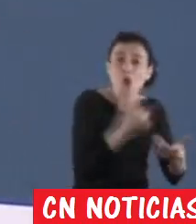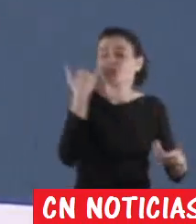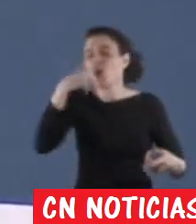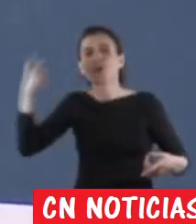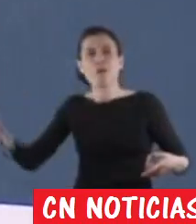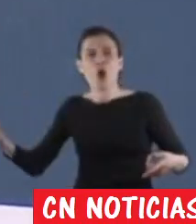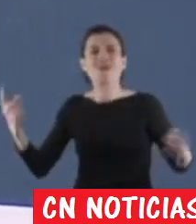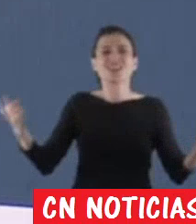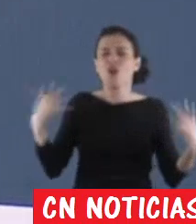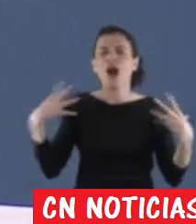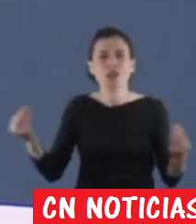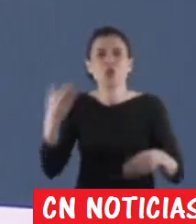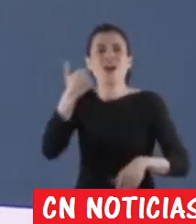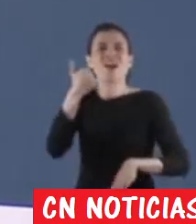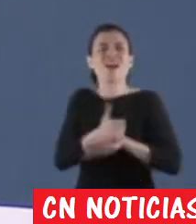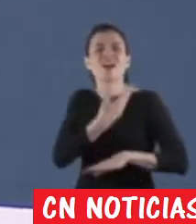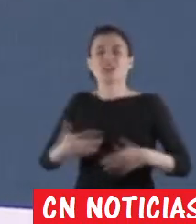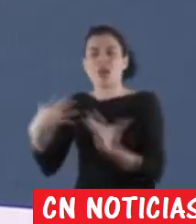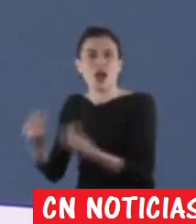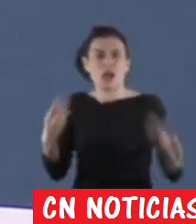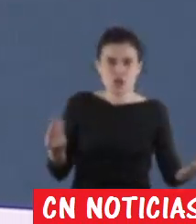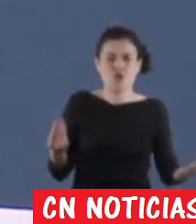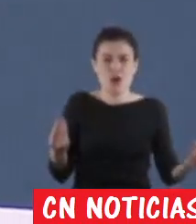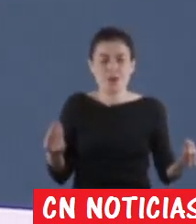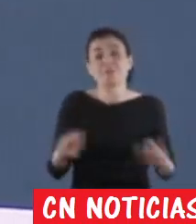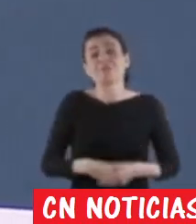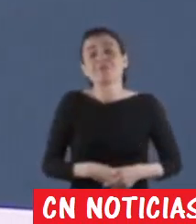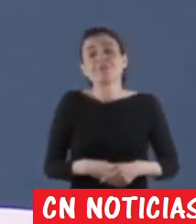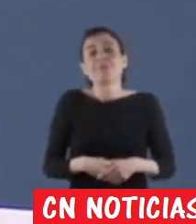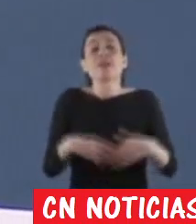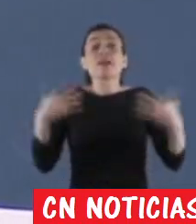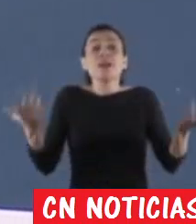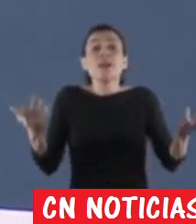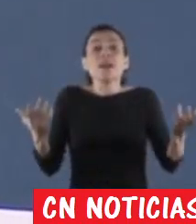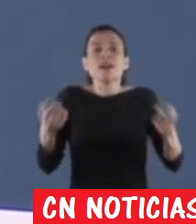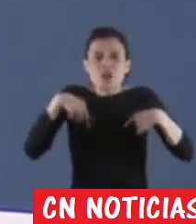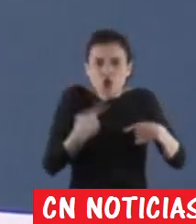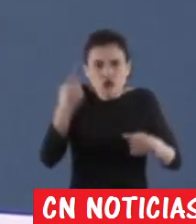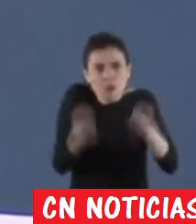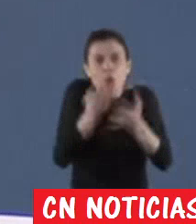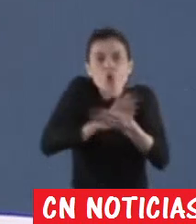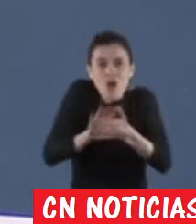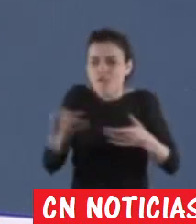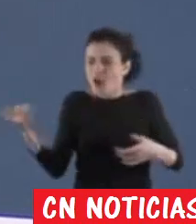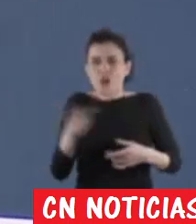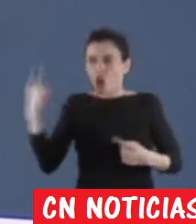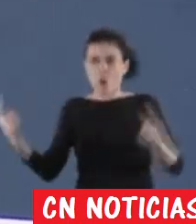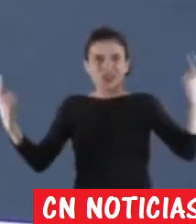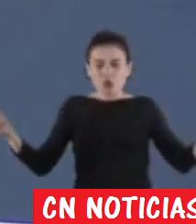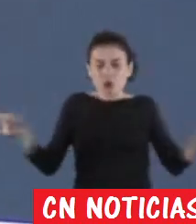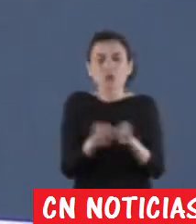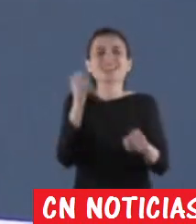lado. La virtud, Martín, de estos mercados es que juntan directamente al que produce y al que consume.